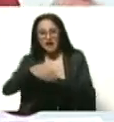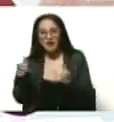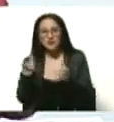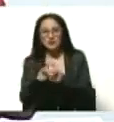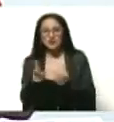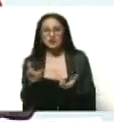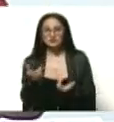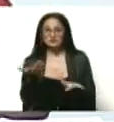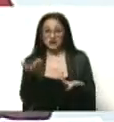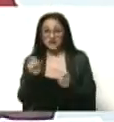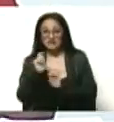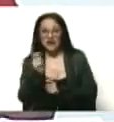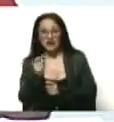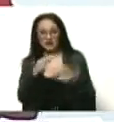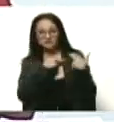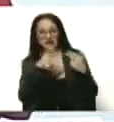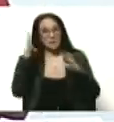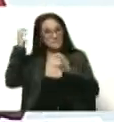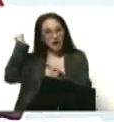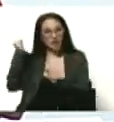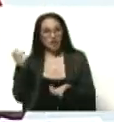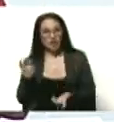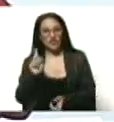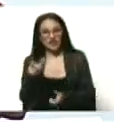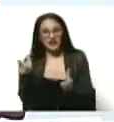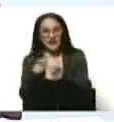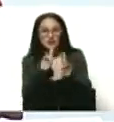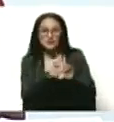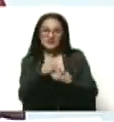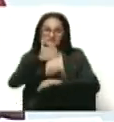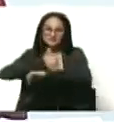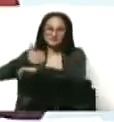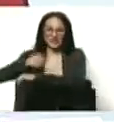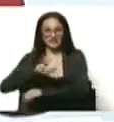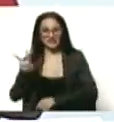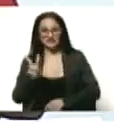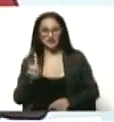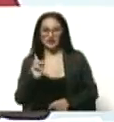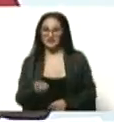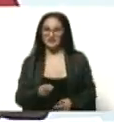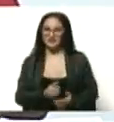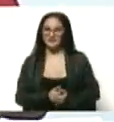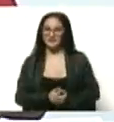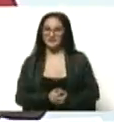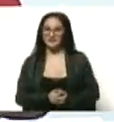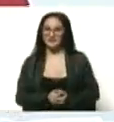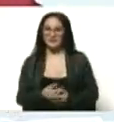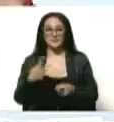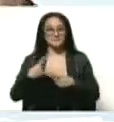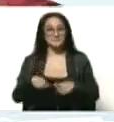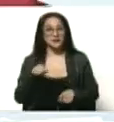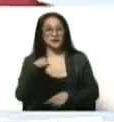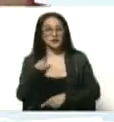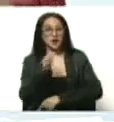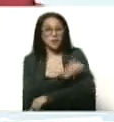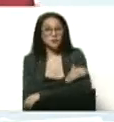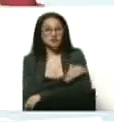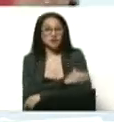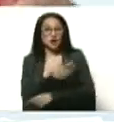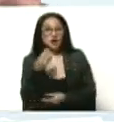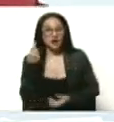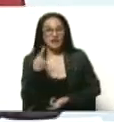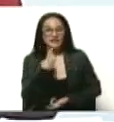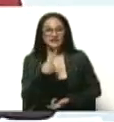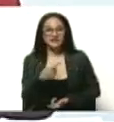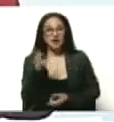su tarea de embajador. Es lo lógico. Pero aquí la derecha hizo creer al pueblo que lo lógico